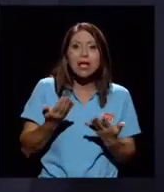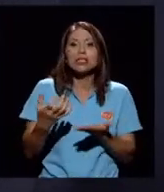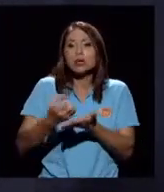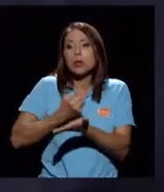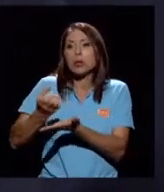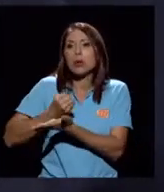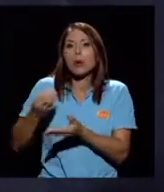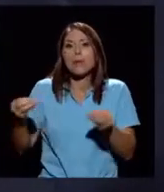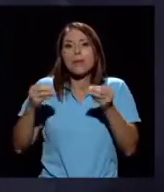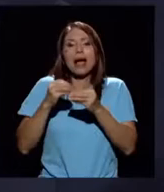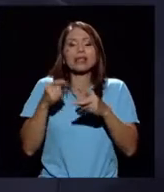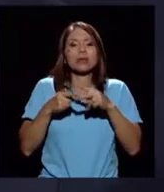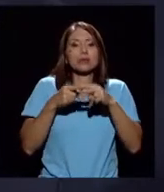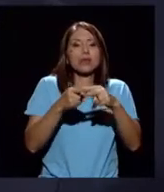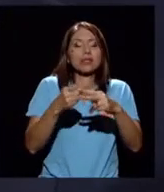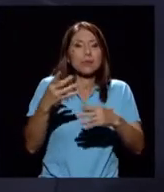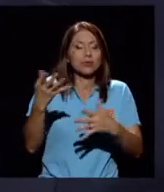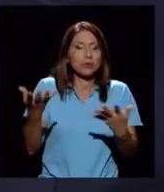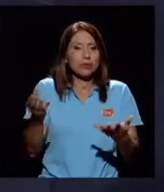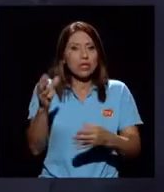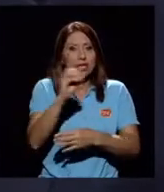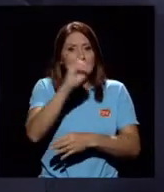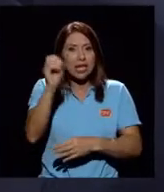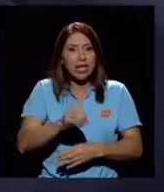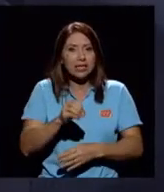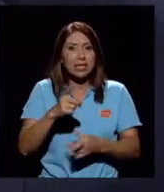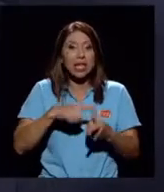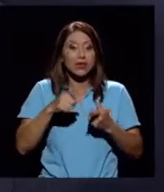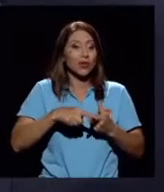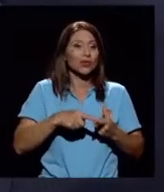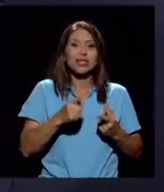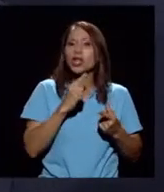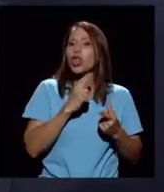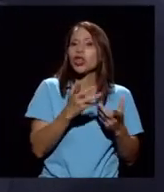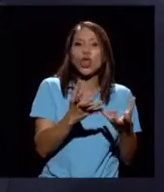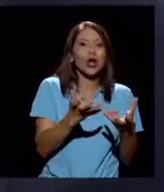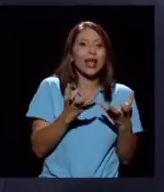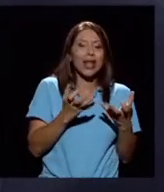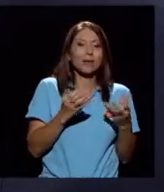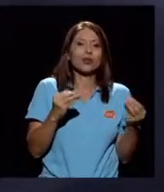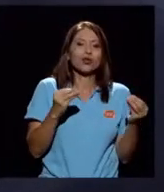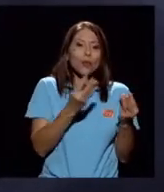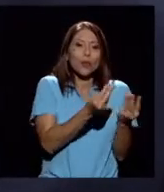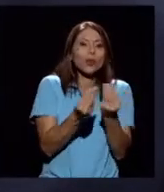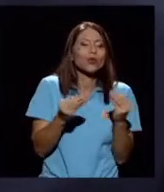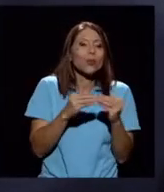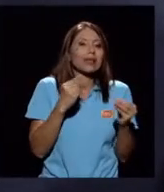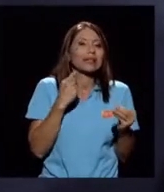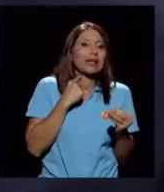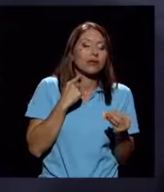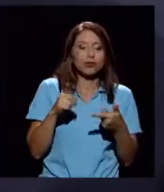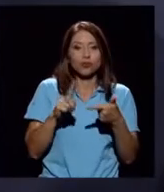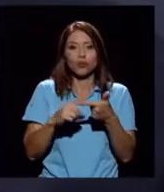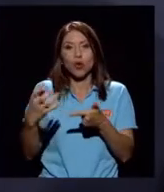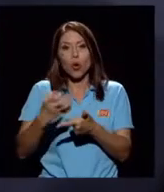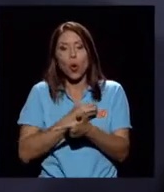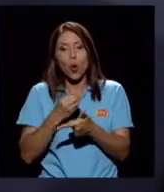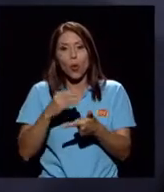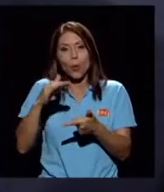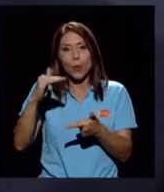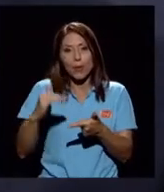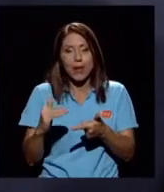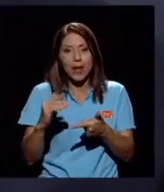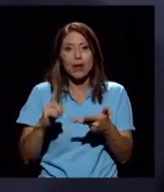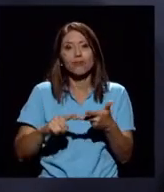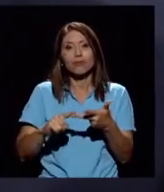en el deseo de no tener inflación en el deseo de tener tasas bajas yo creo que el banco central también tomó la decisión de tener un tipo de cambio